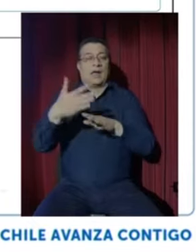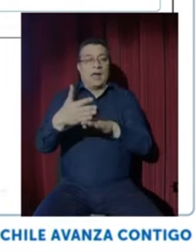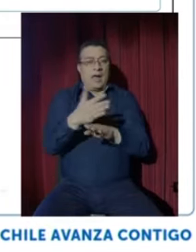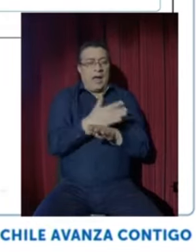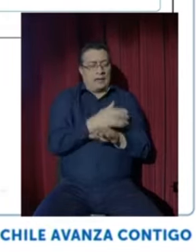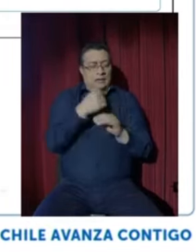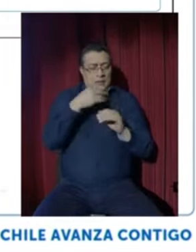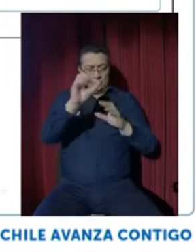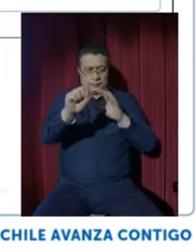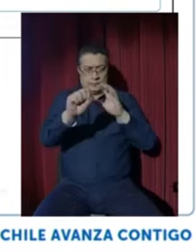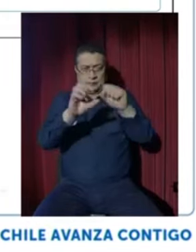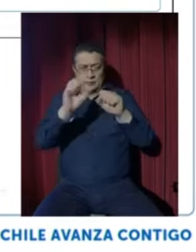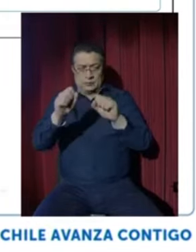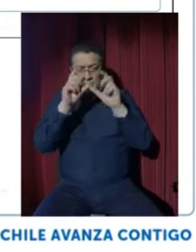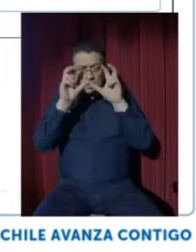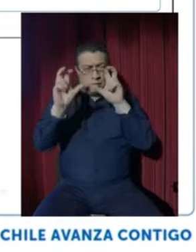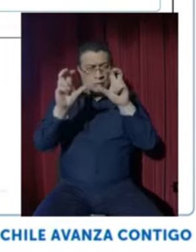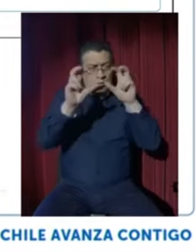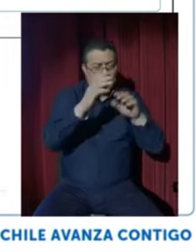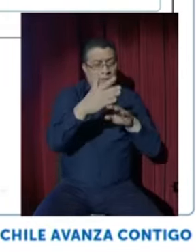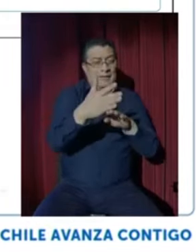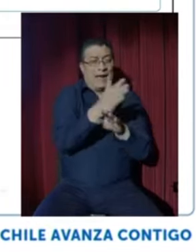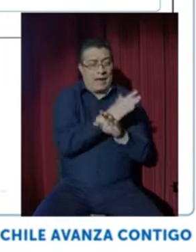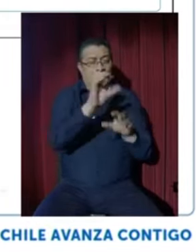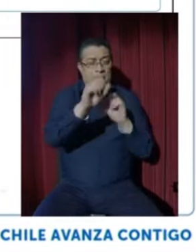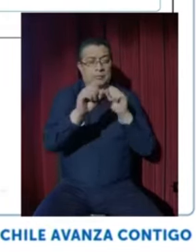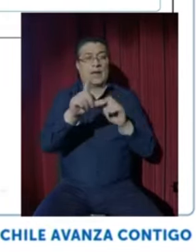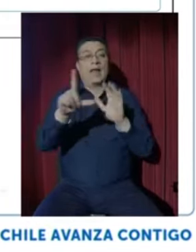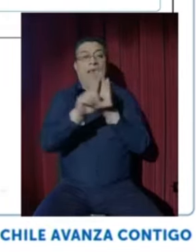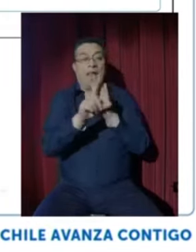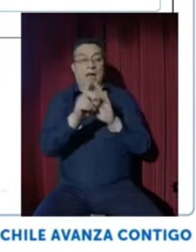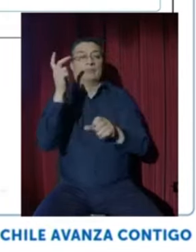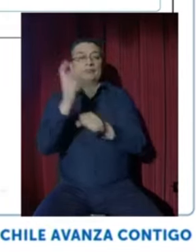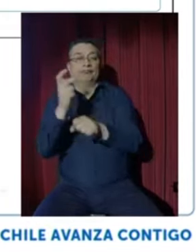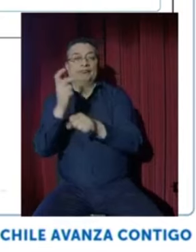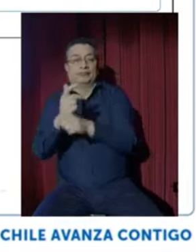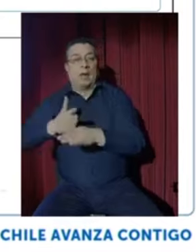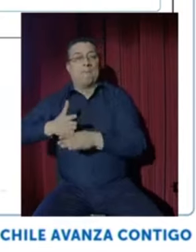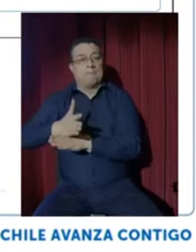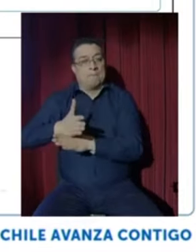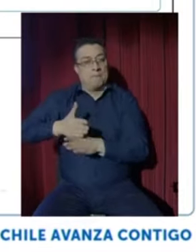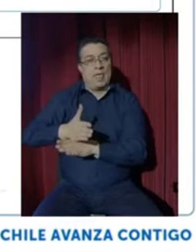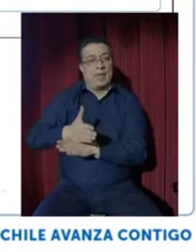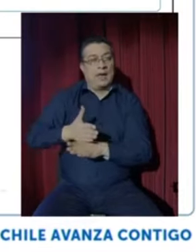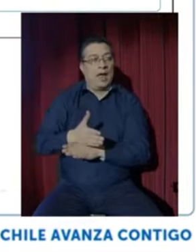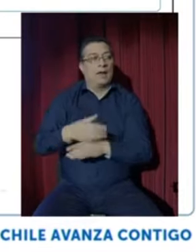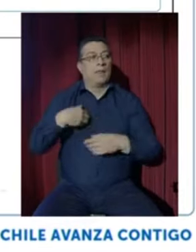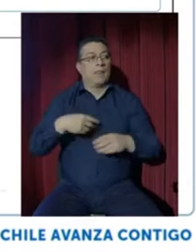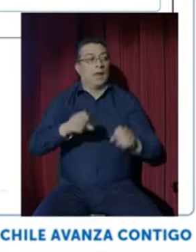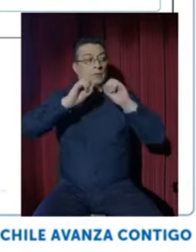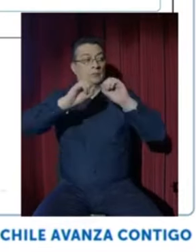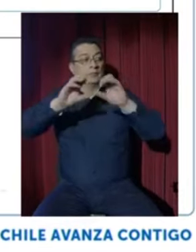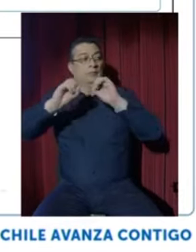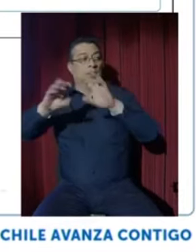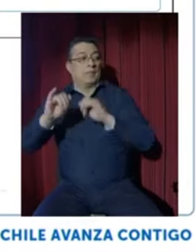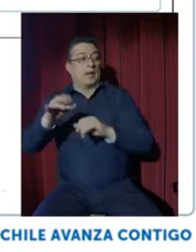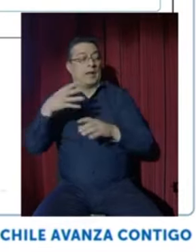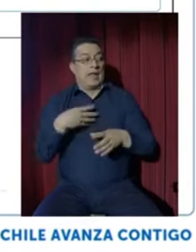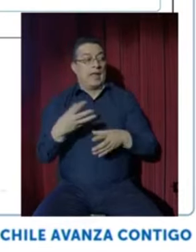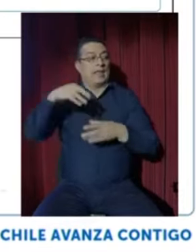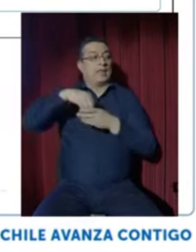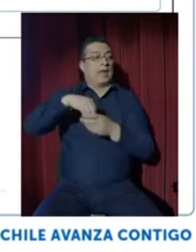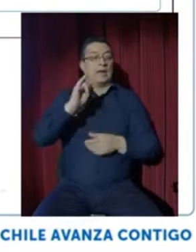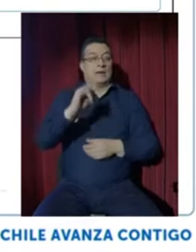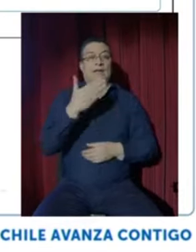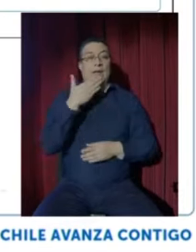ilegales la fiscalización oportuna también de la ley de sustracción de madera eh las capacitaciones internas